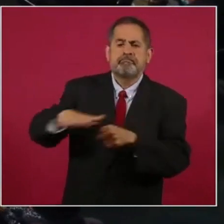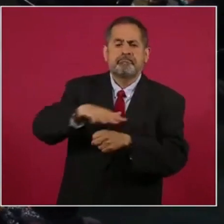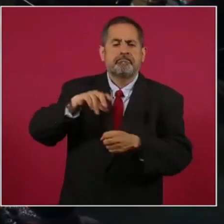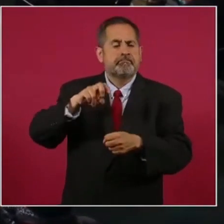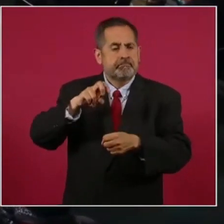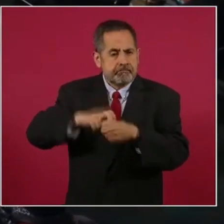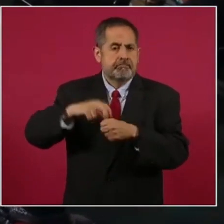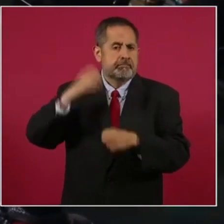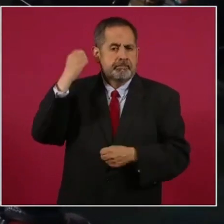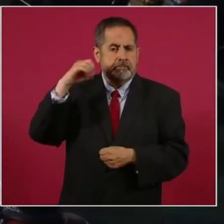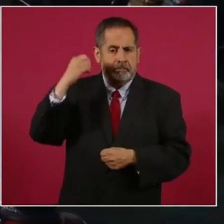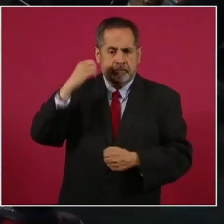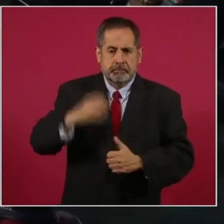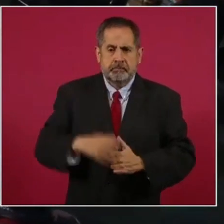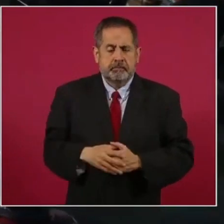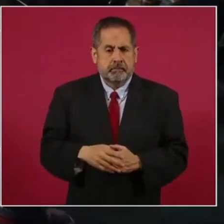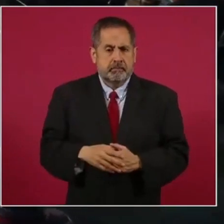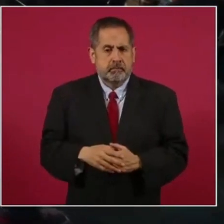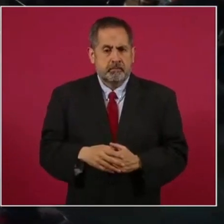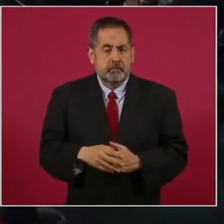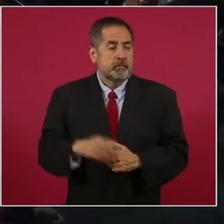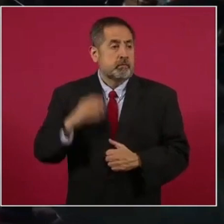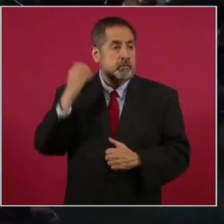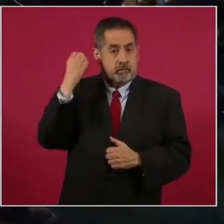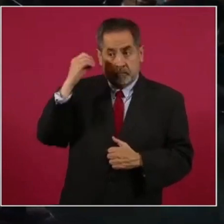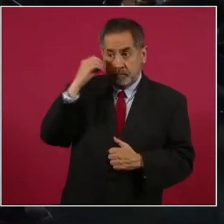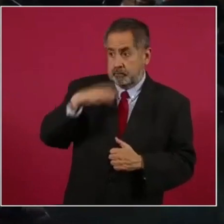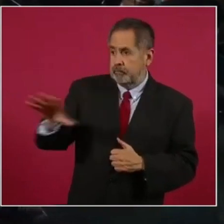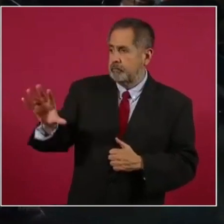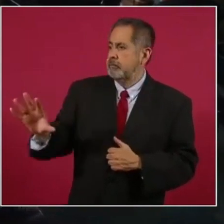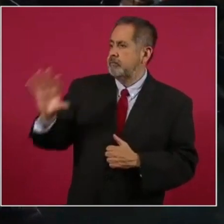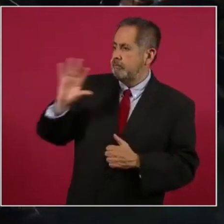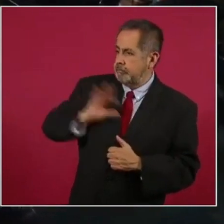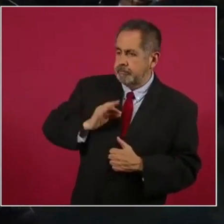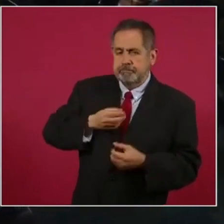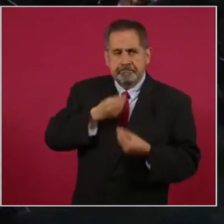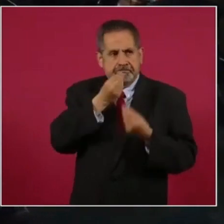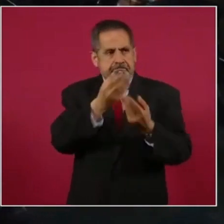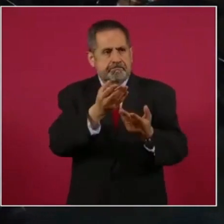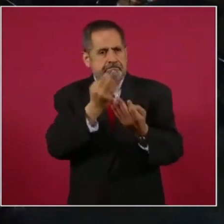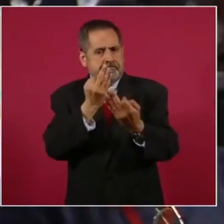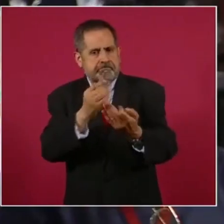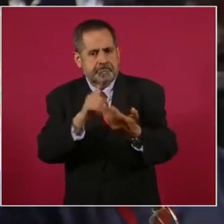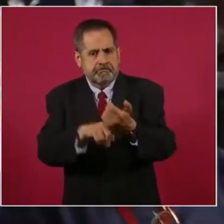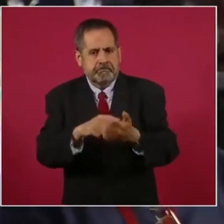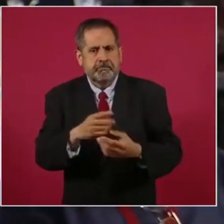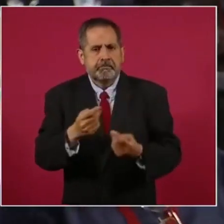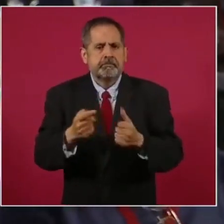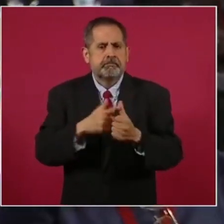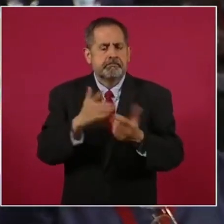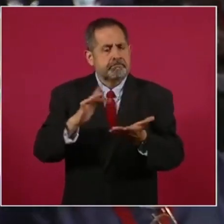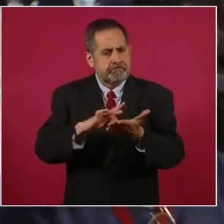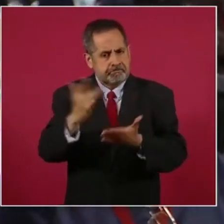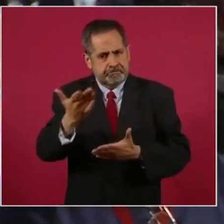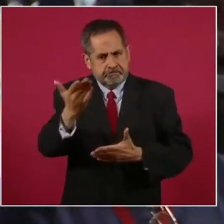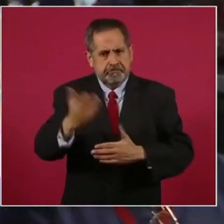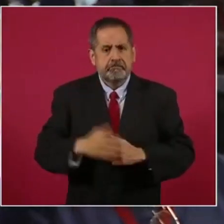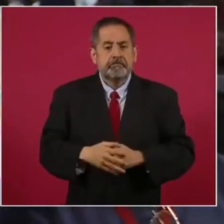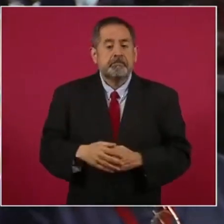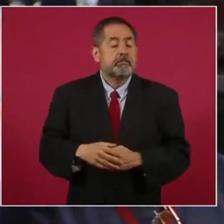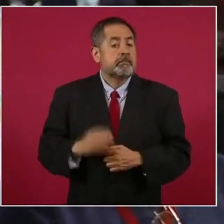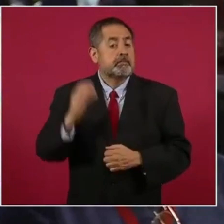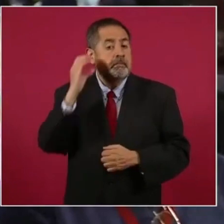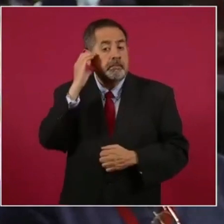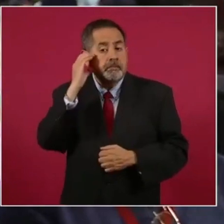Oaxaca. Los oaxaqueños quisieran estar en mi lugar para poderle manifestar muchas situaciones. Primeramente, agradecerle que la telefonía